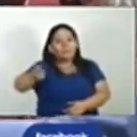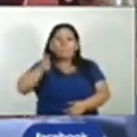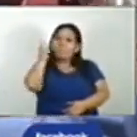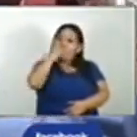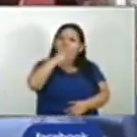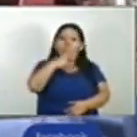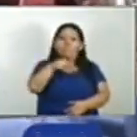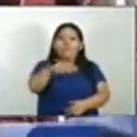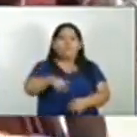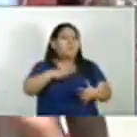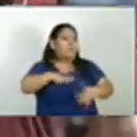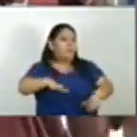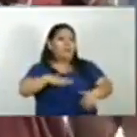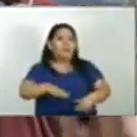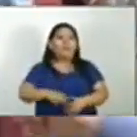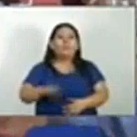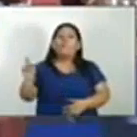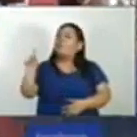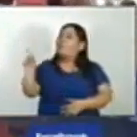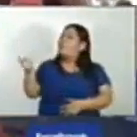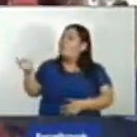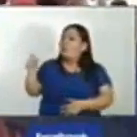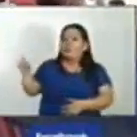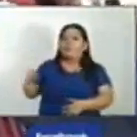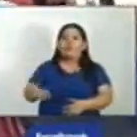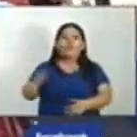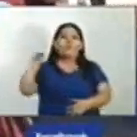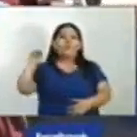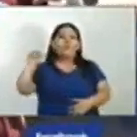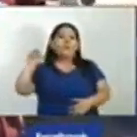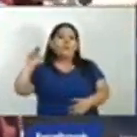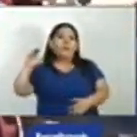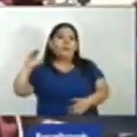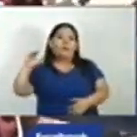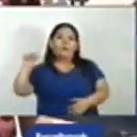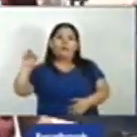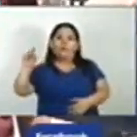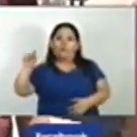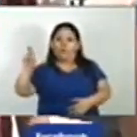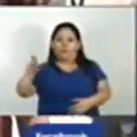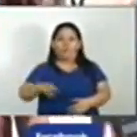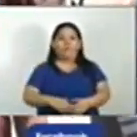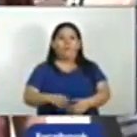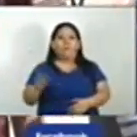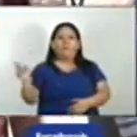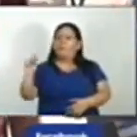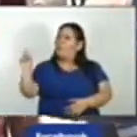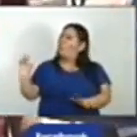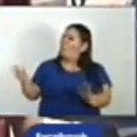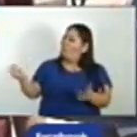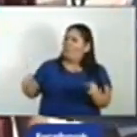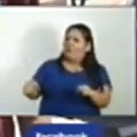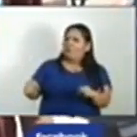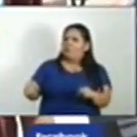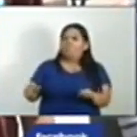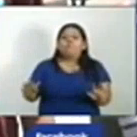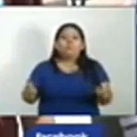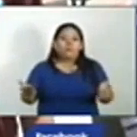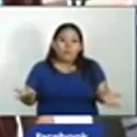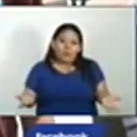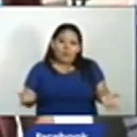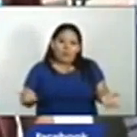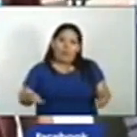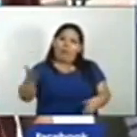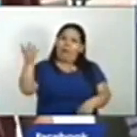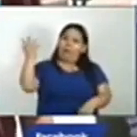bonito, tranquilo. Caballero, ¿cuál es su nombre? MacArthur Díaz. Ok, MacArthur, cuéntanos por qué ha decidido venir. Primero porque hace